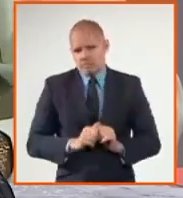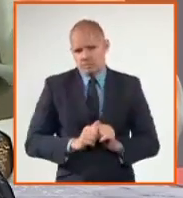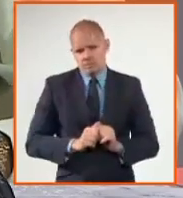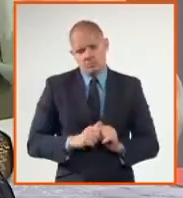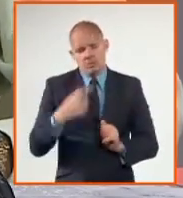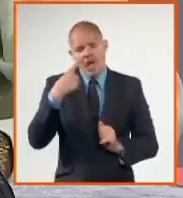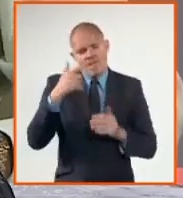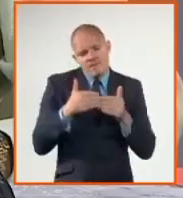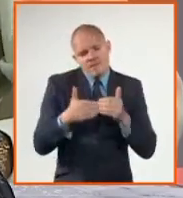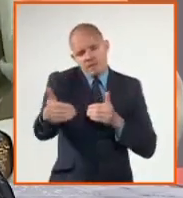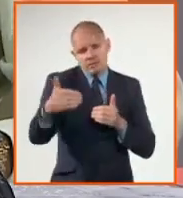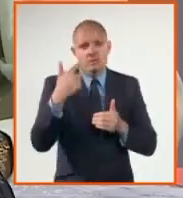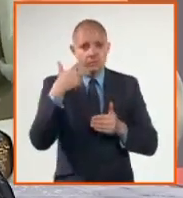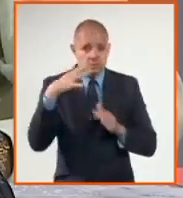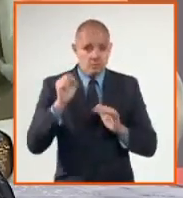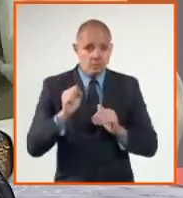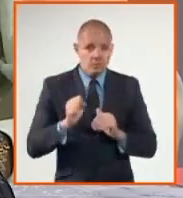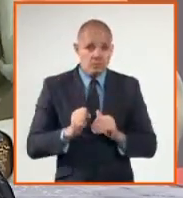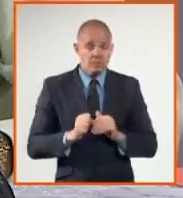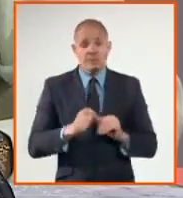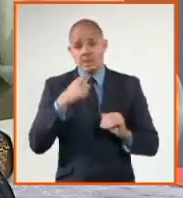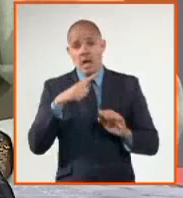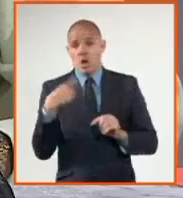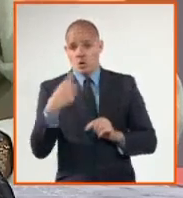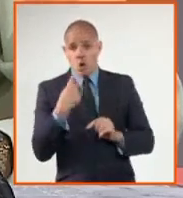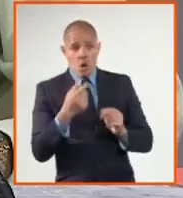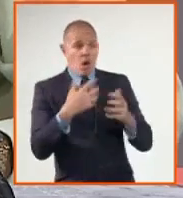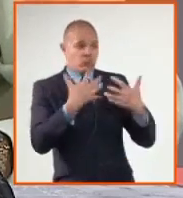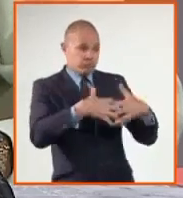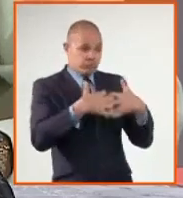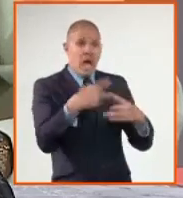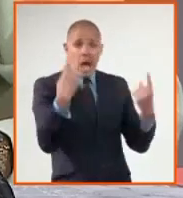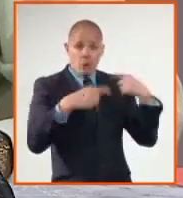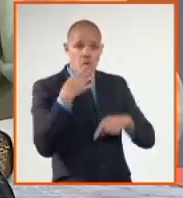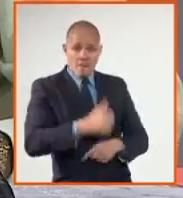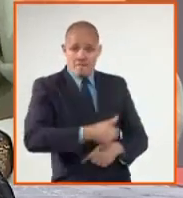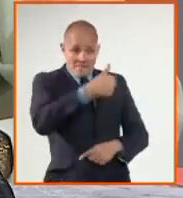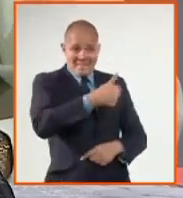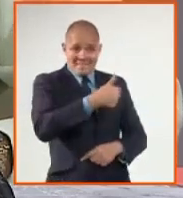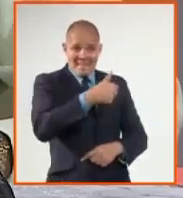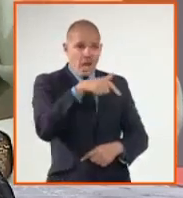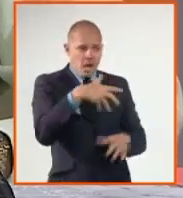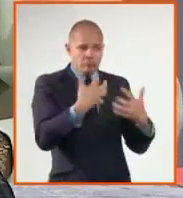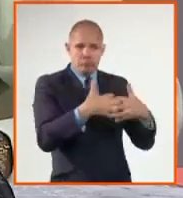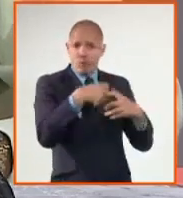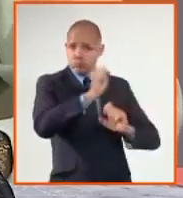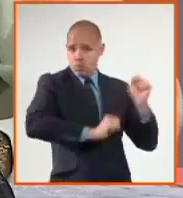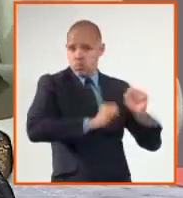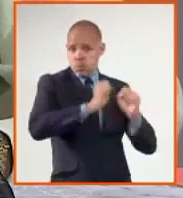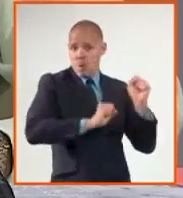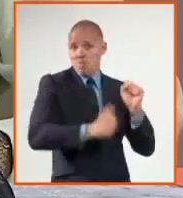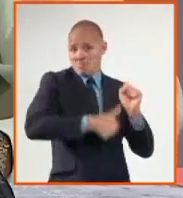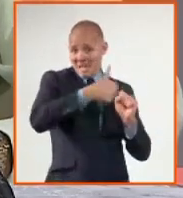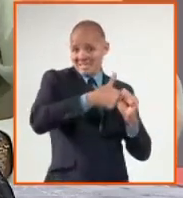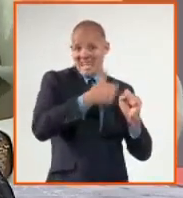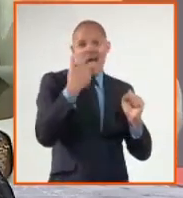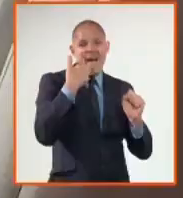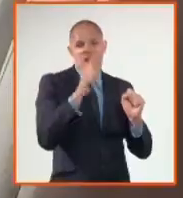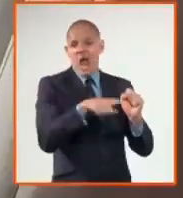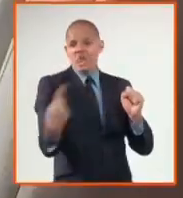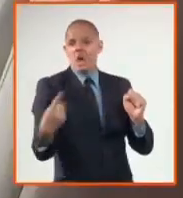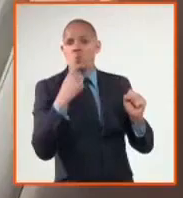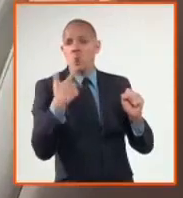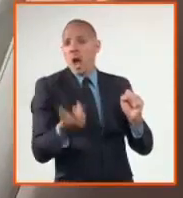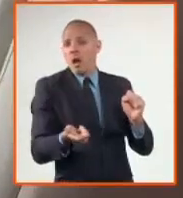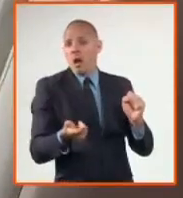hay que entender que aunque uno recupere en algunas unidades capacidad de generación en otras realmente hay que pararla mire al